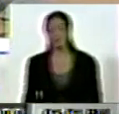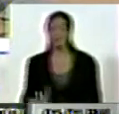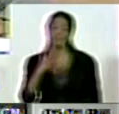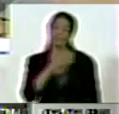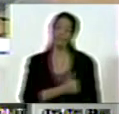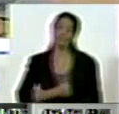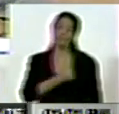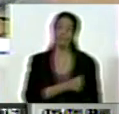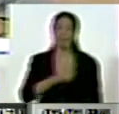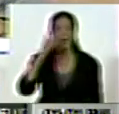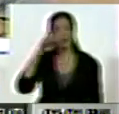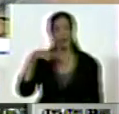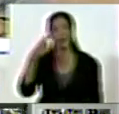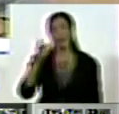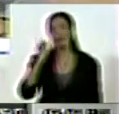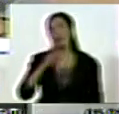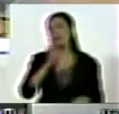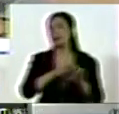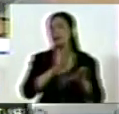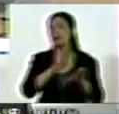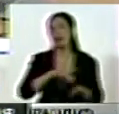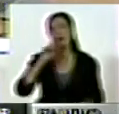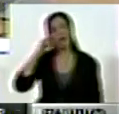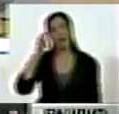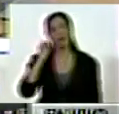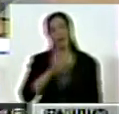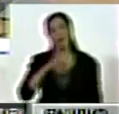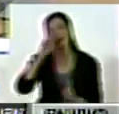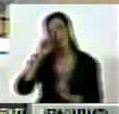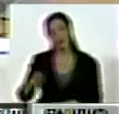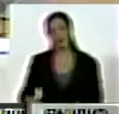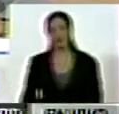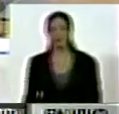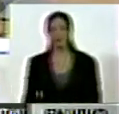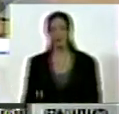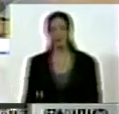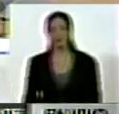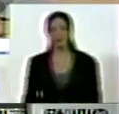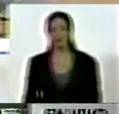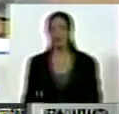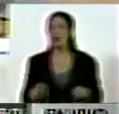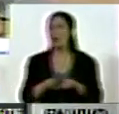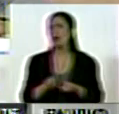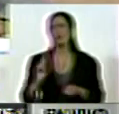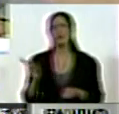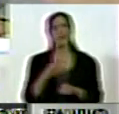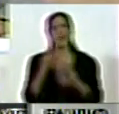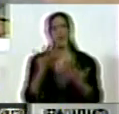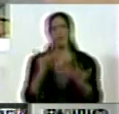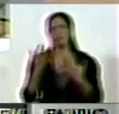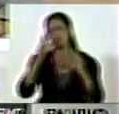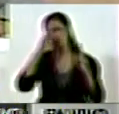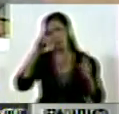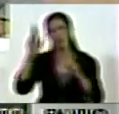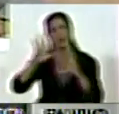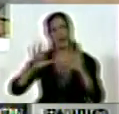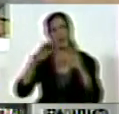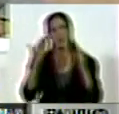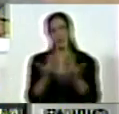que diariamente tengamos que recordárselo, que debe mantener ese respeto, como son respetuosos nuestros funcionarios diplomáticos en el